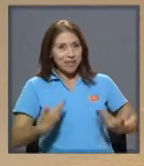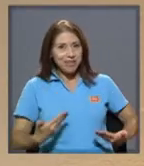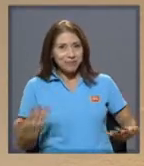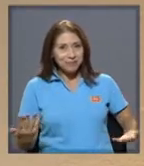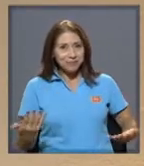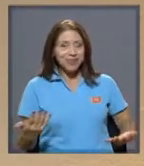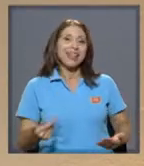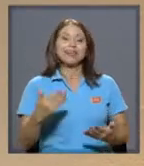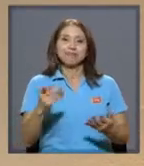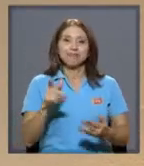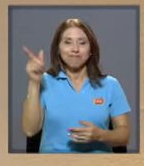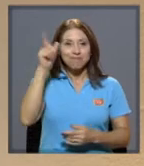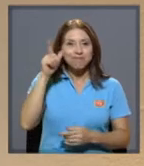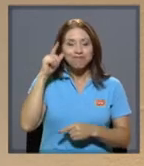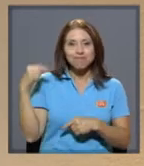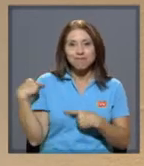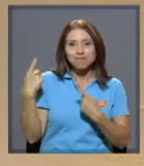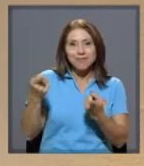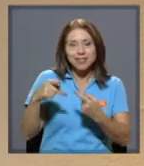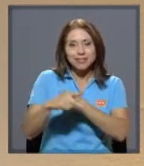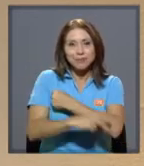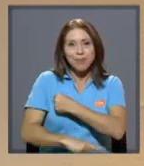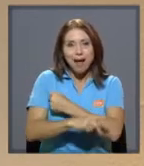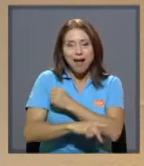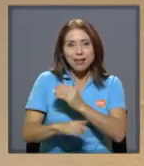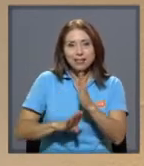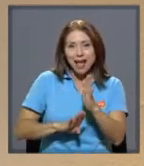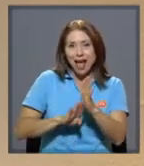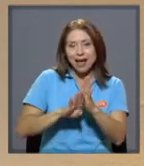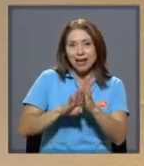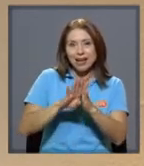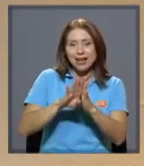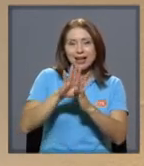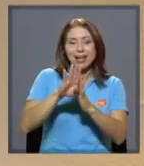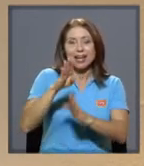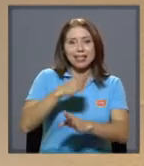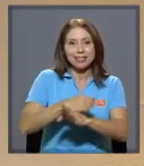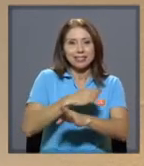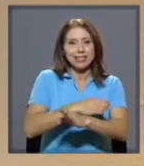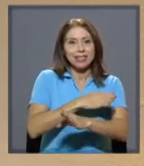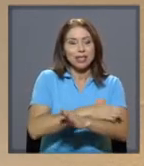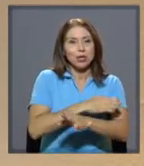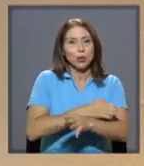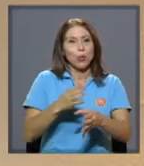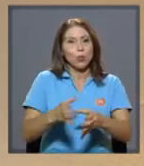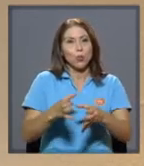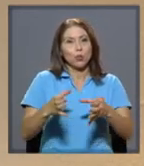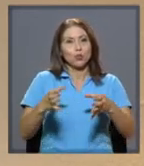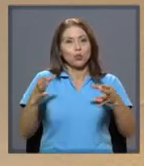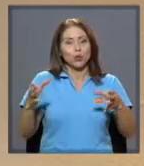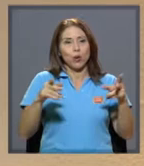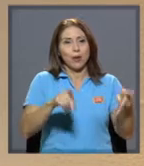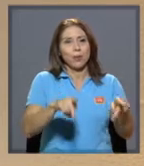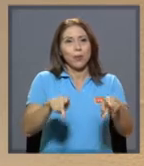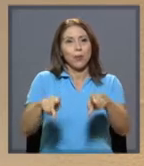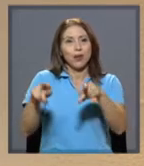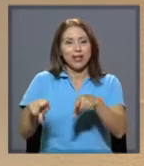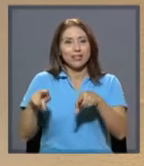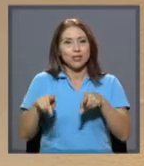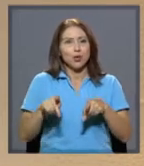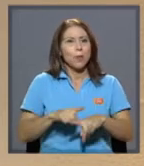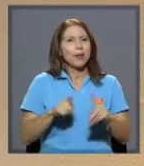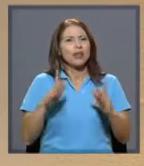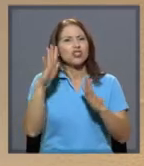evidentemente este país ha crecido mucho, y ha crecido mucho en población. Pero ¿de qué